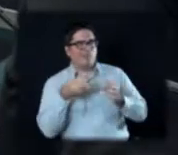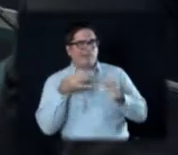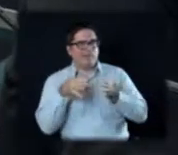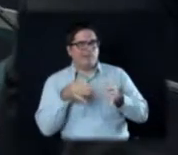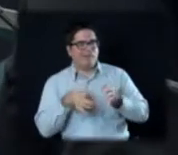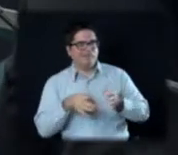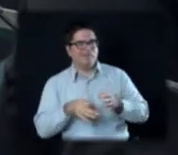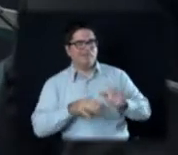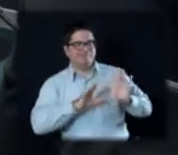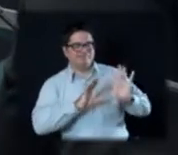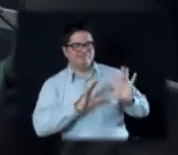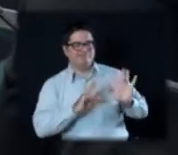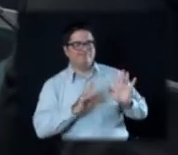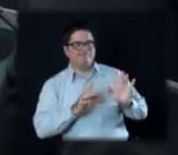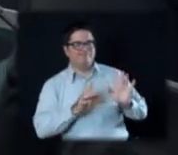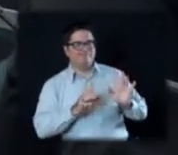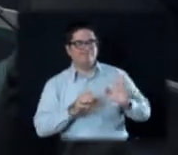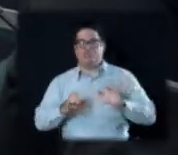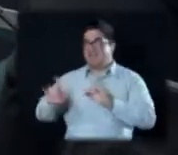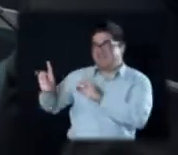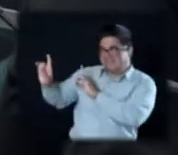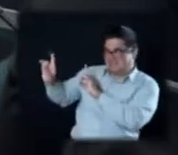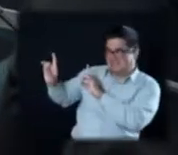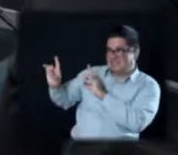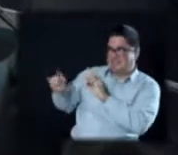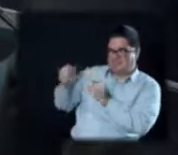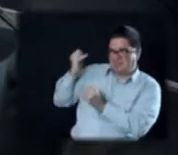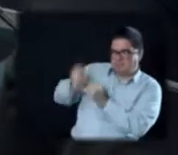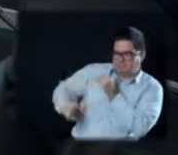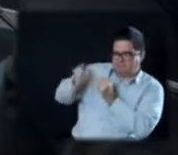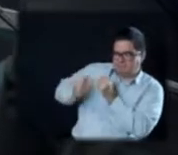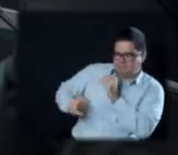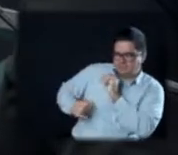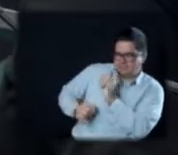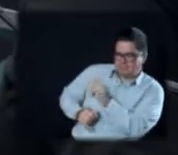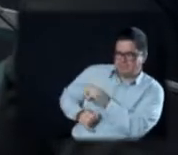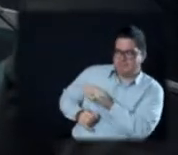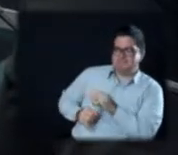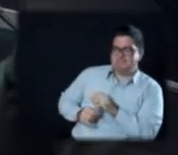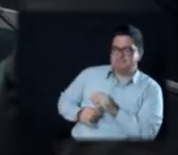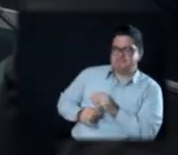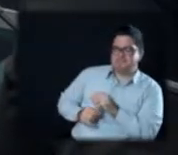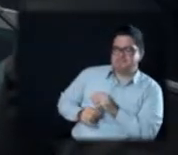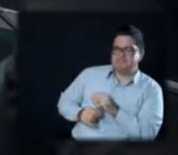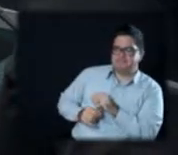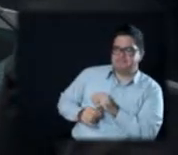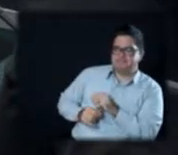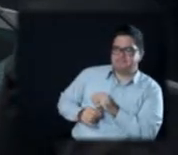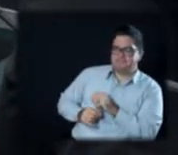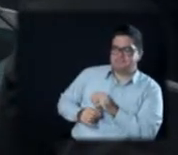problemas con los ingresos. Una pregunta final.